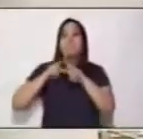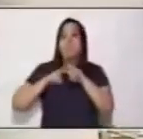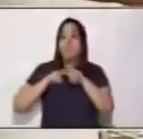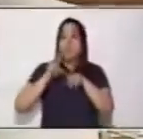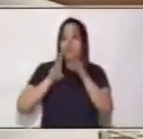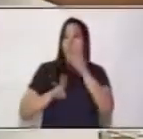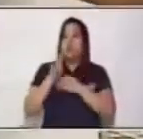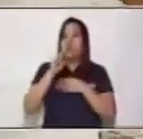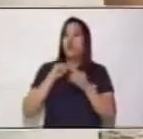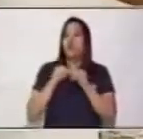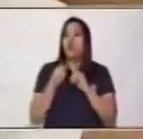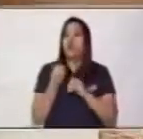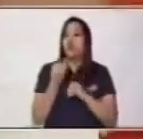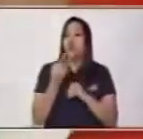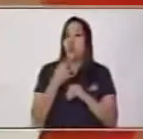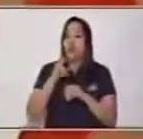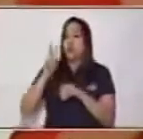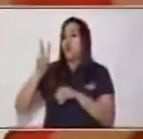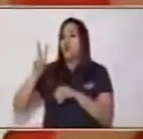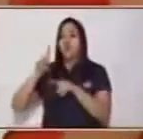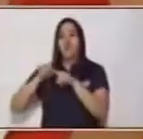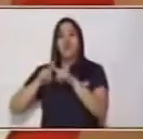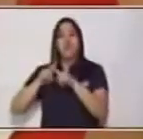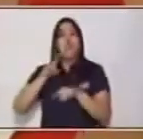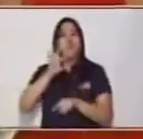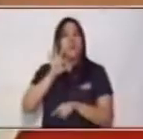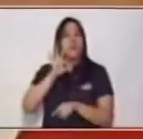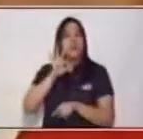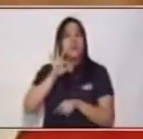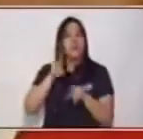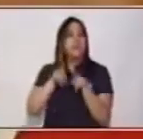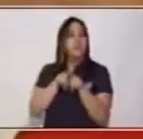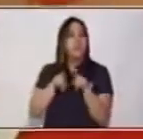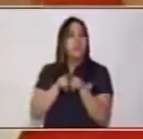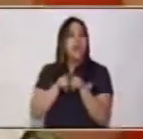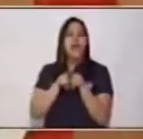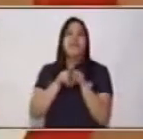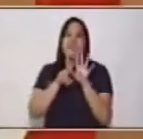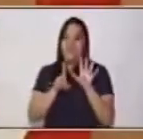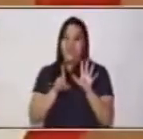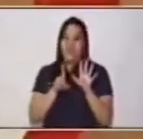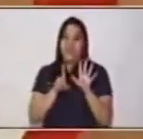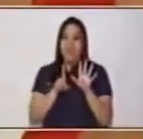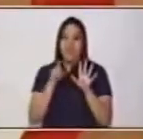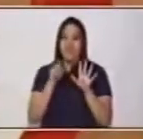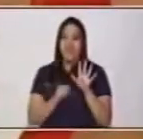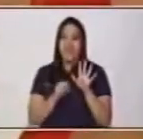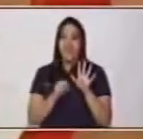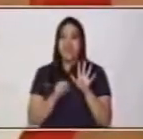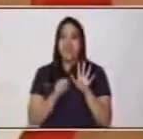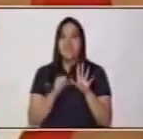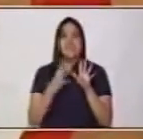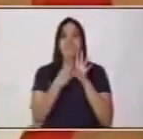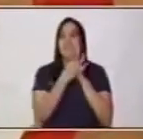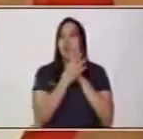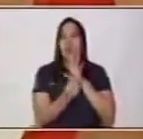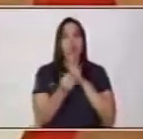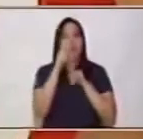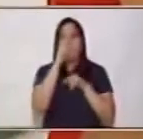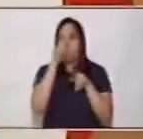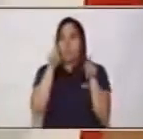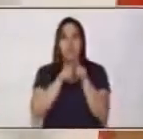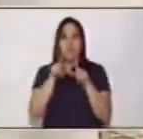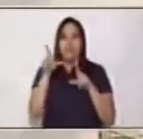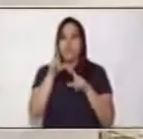2 por 3, 6. Se copian las dos variables, x, y,